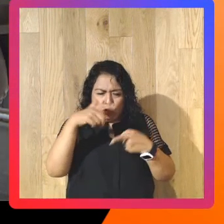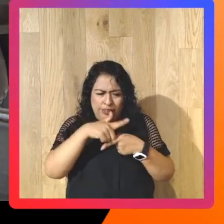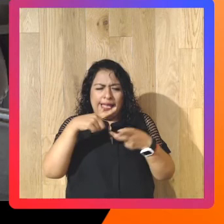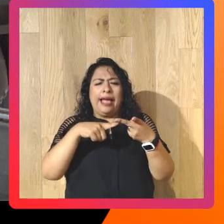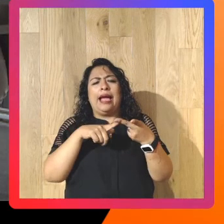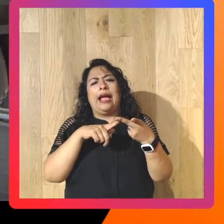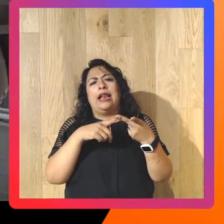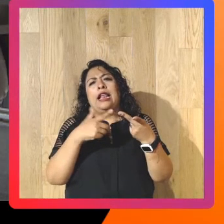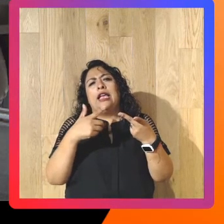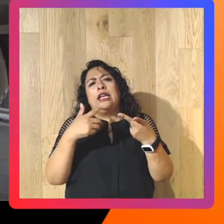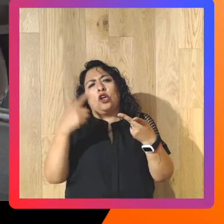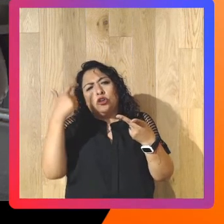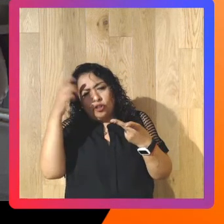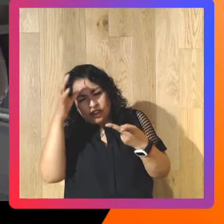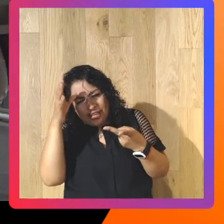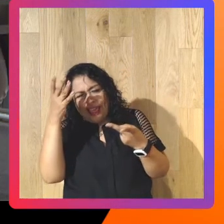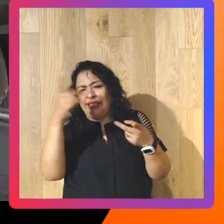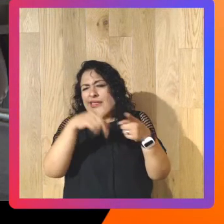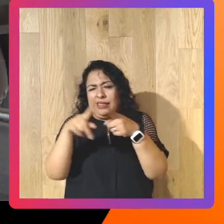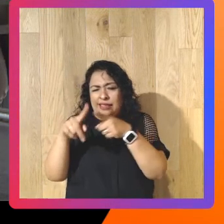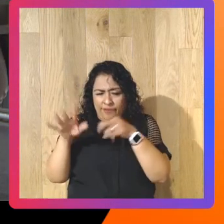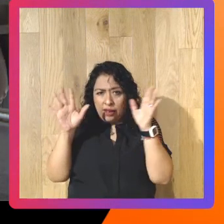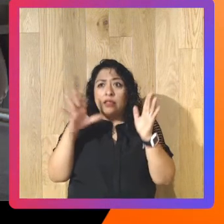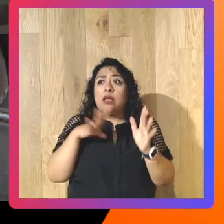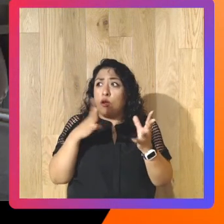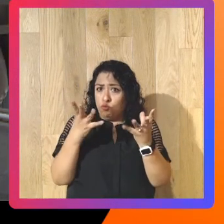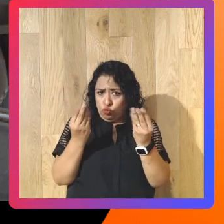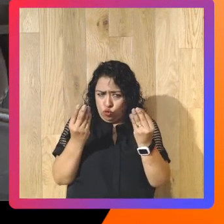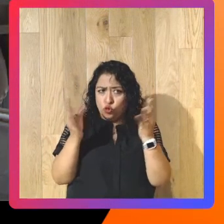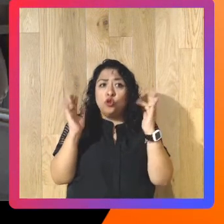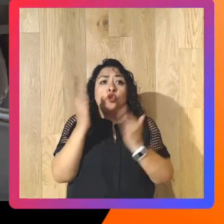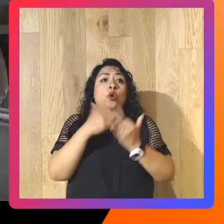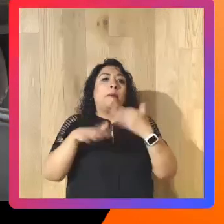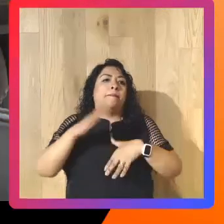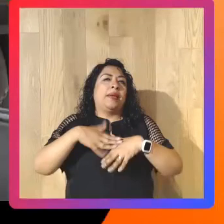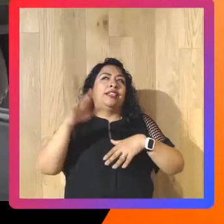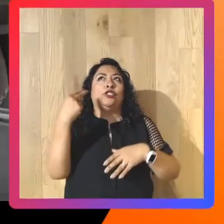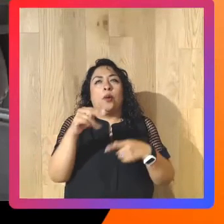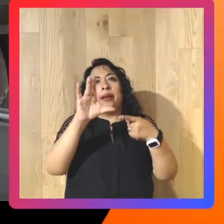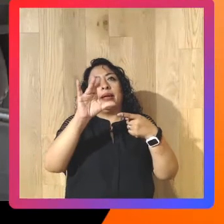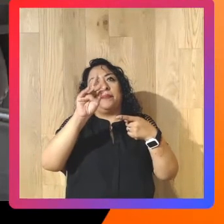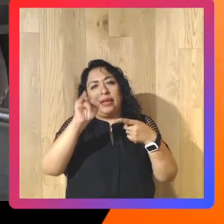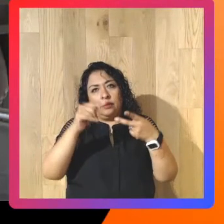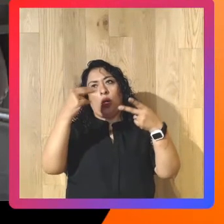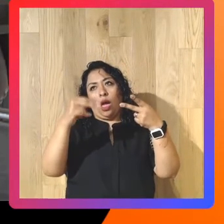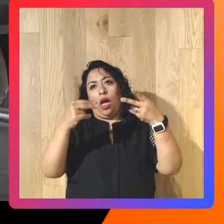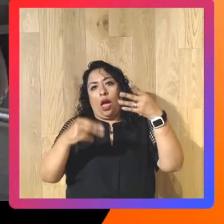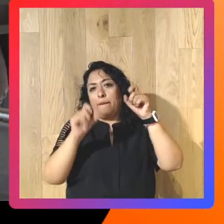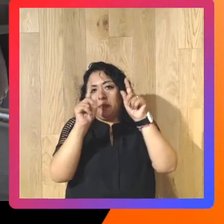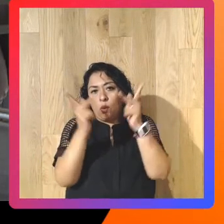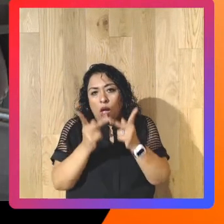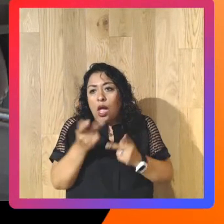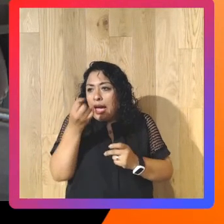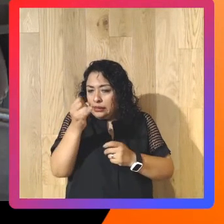consciente, stakeholders capitalism. Entonces en todos, y más capitalismos, que es la manera que se desarrollan los